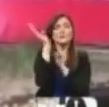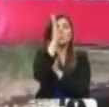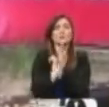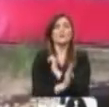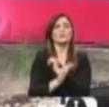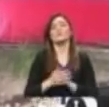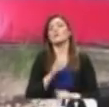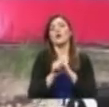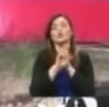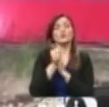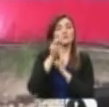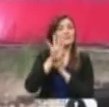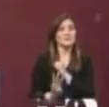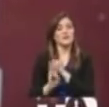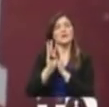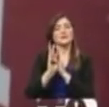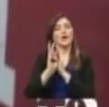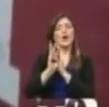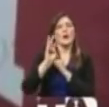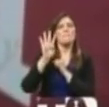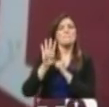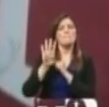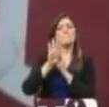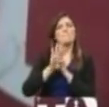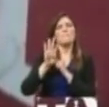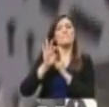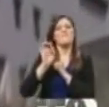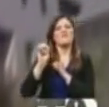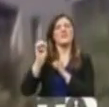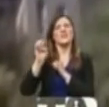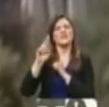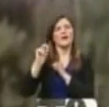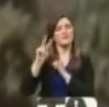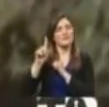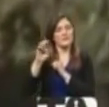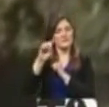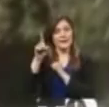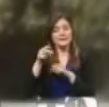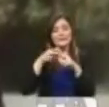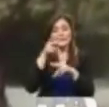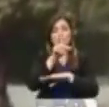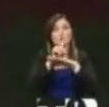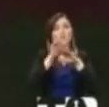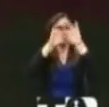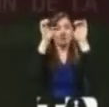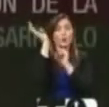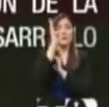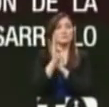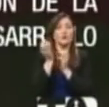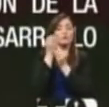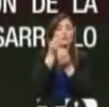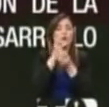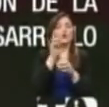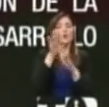su delación de 2016, Fernando Fernández Besa, exdirector de negocios de Odebrecht, contó que en noviembre del